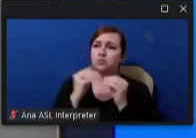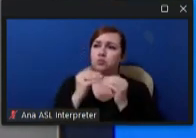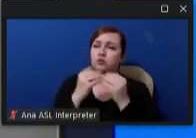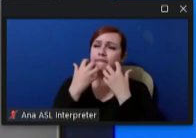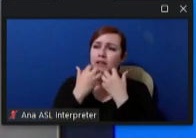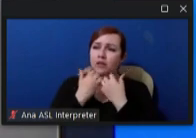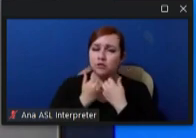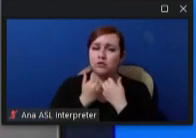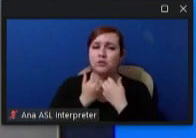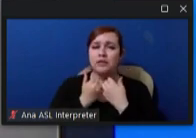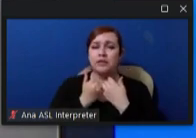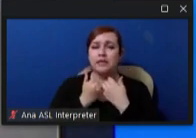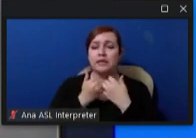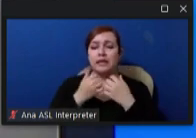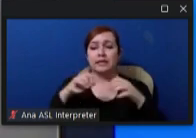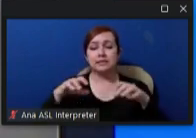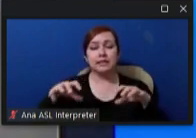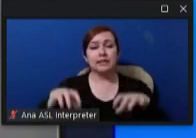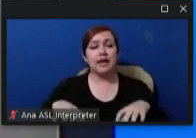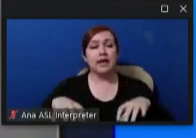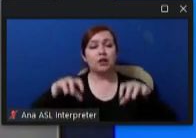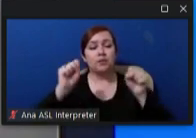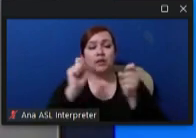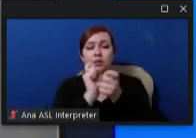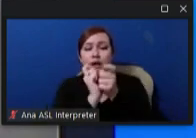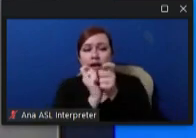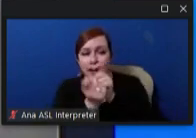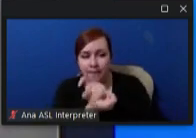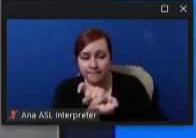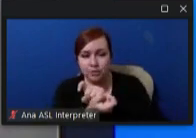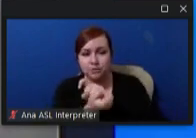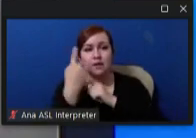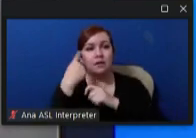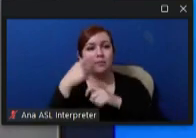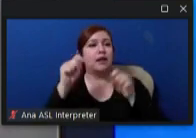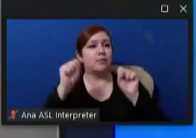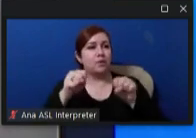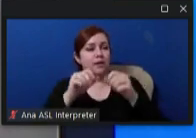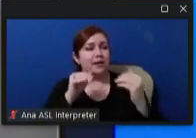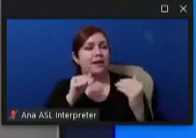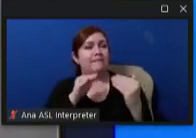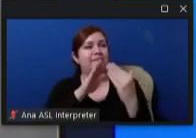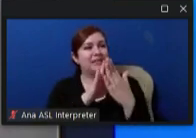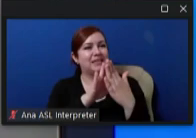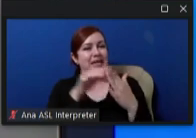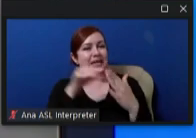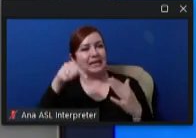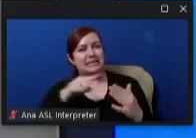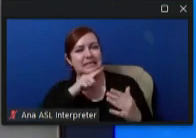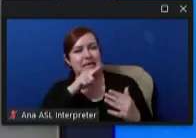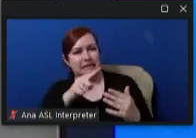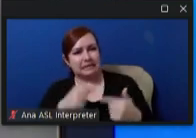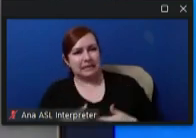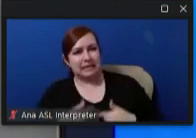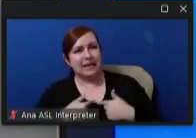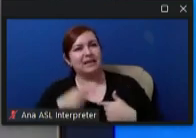estén adoptando cambios y transformaciones para poder enfrentar esta realidad que necesita ser